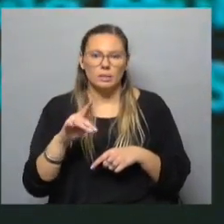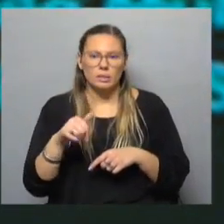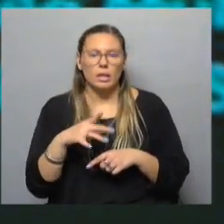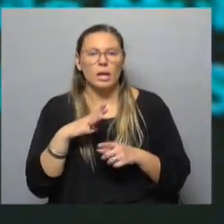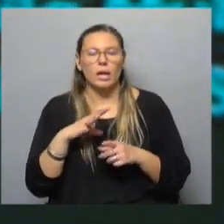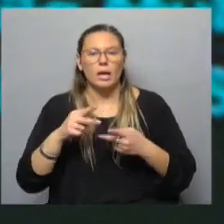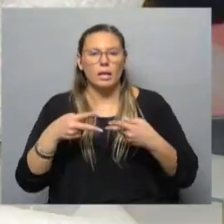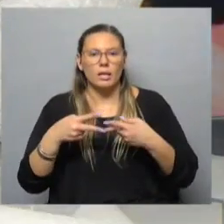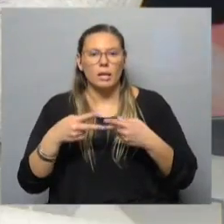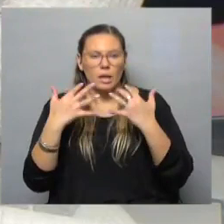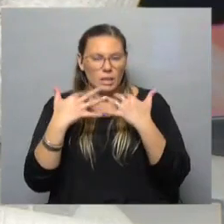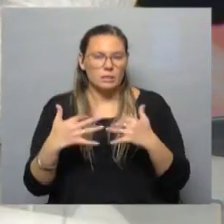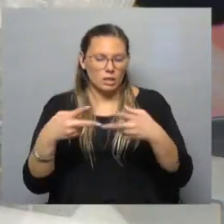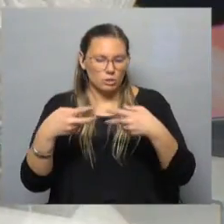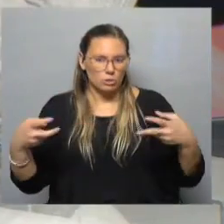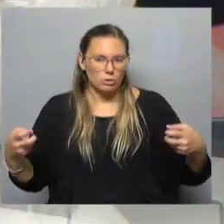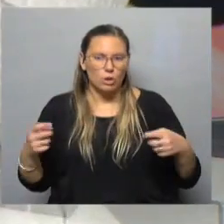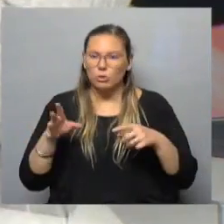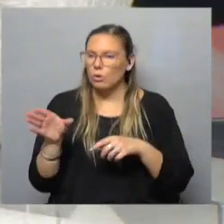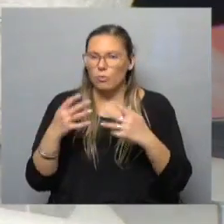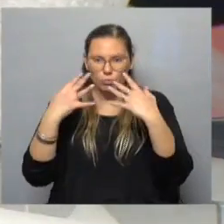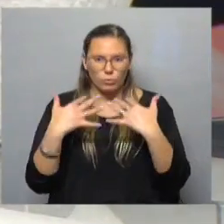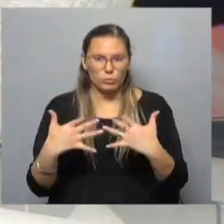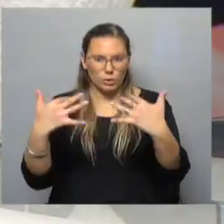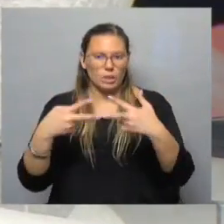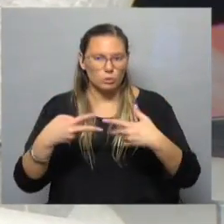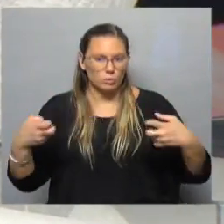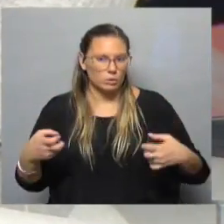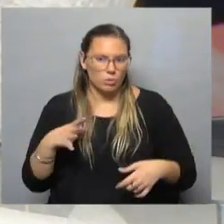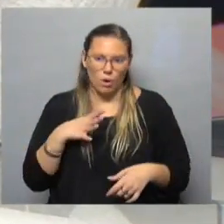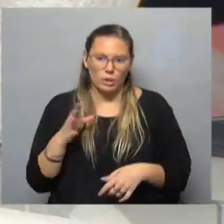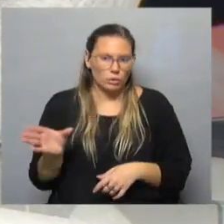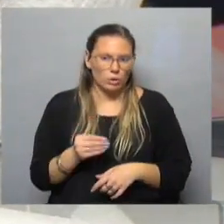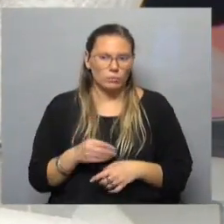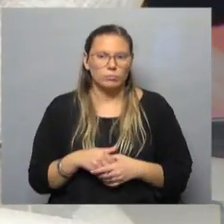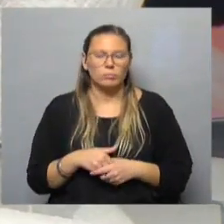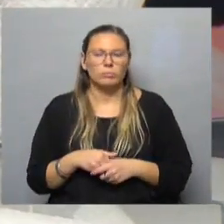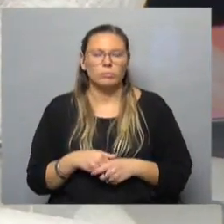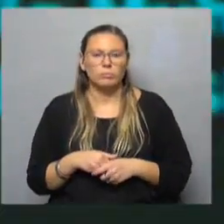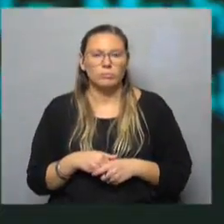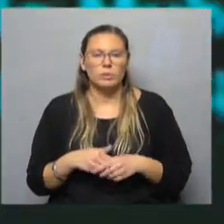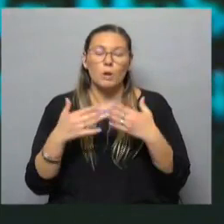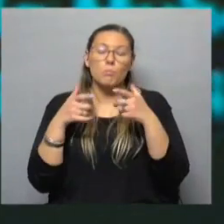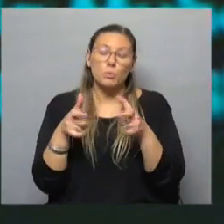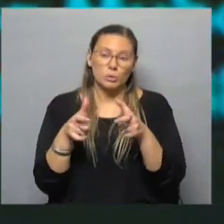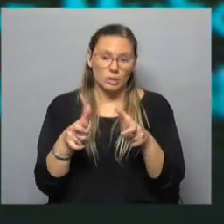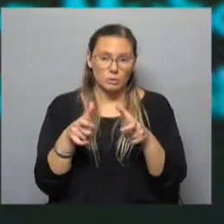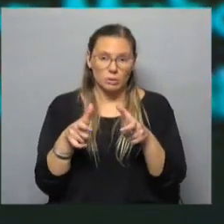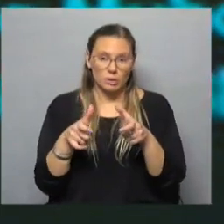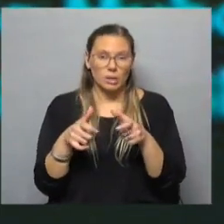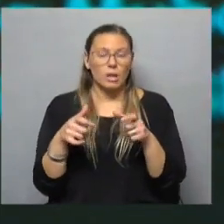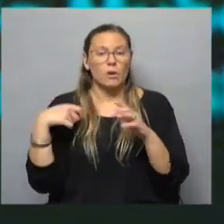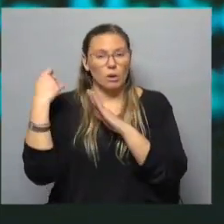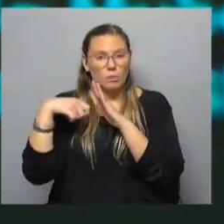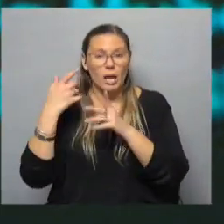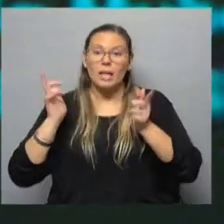subtítulos descriptivos en español. Todas las funciones van a tener subtítulos descriptivos. Está, perfecto. Bien. Chiquilinas, mucha suerte entonces con la película,